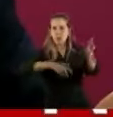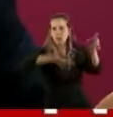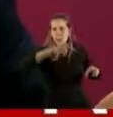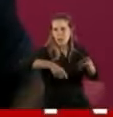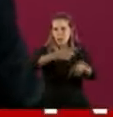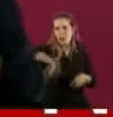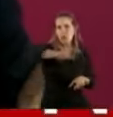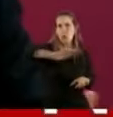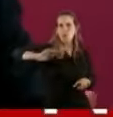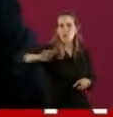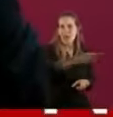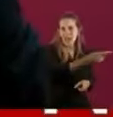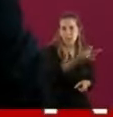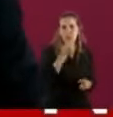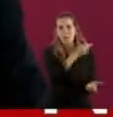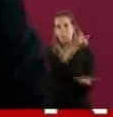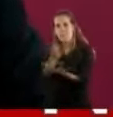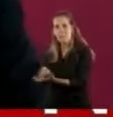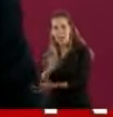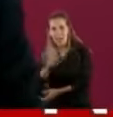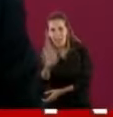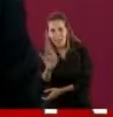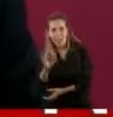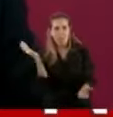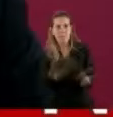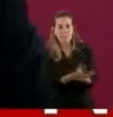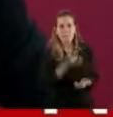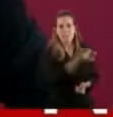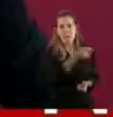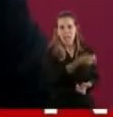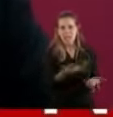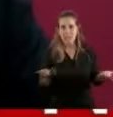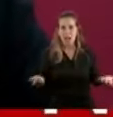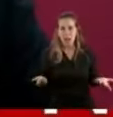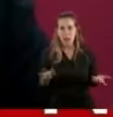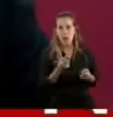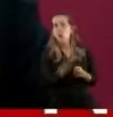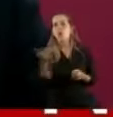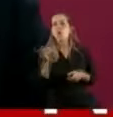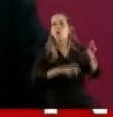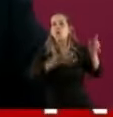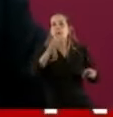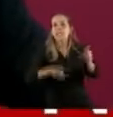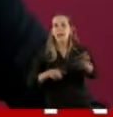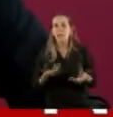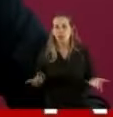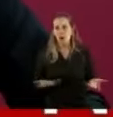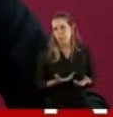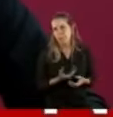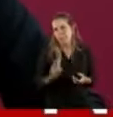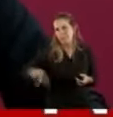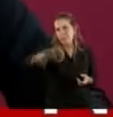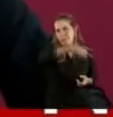muertos, si no le pagaban a estas organizaciones. ¿O cuántas personas que las